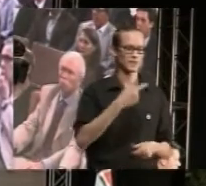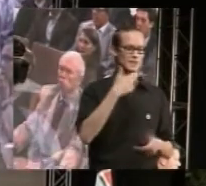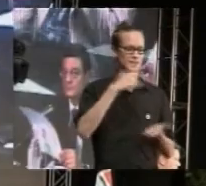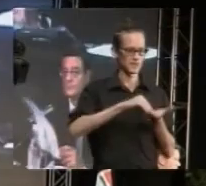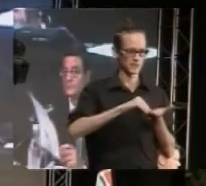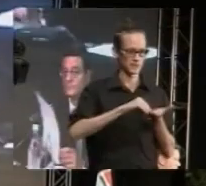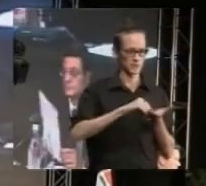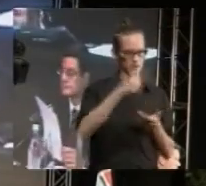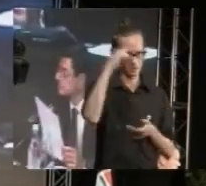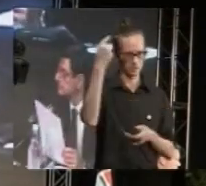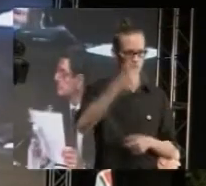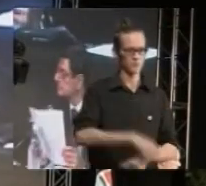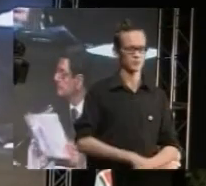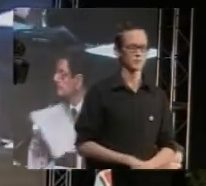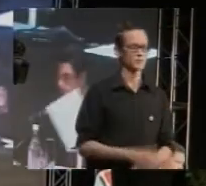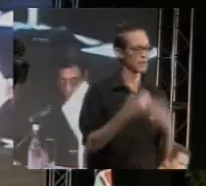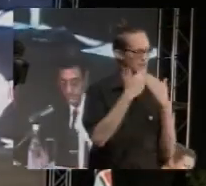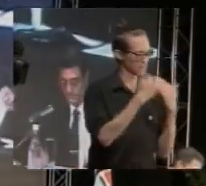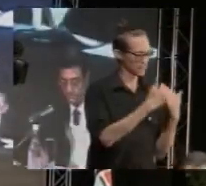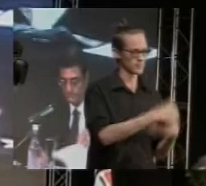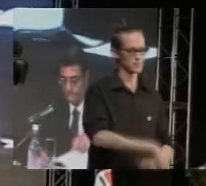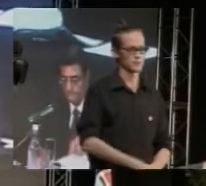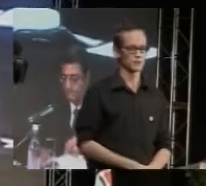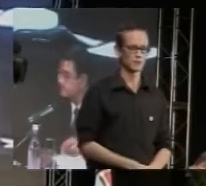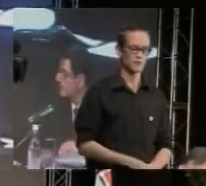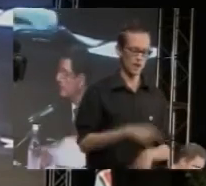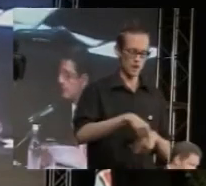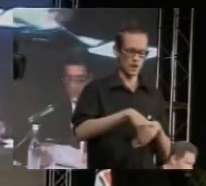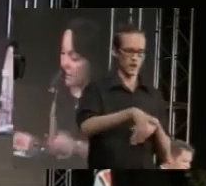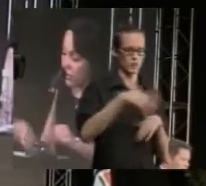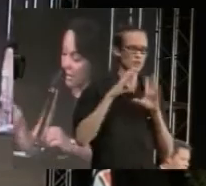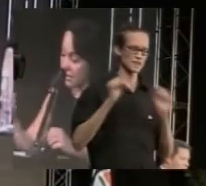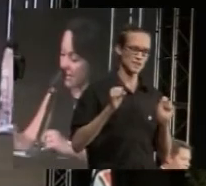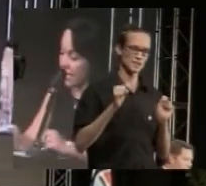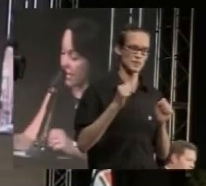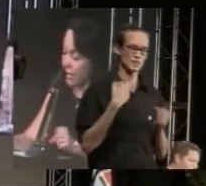Nacional. Muchísimas gracias, señor Lendaro. Seguidamente, por secretaría,